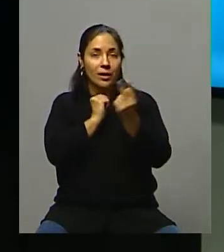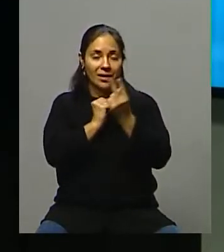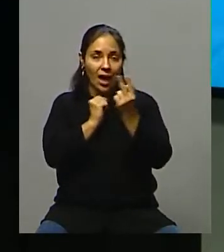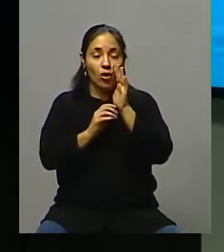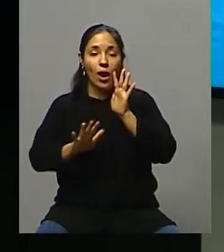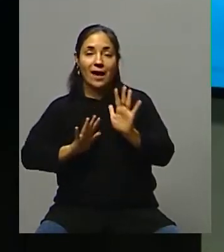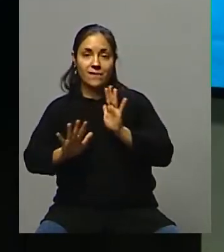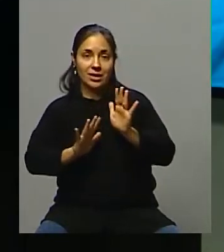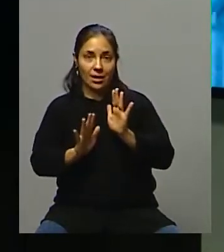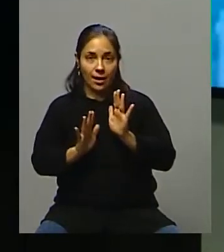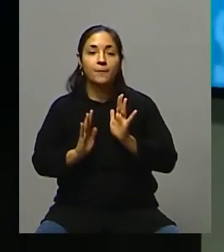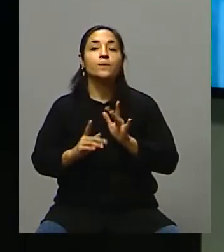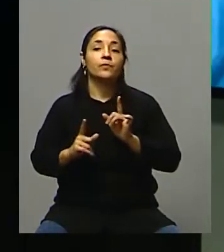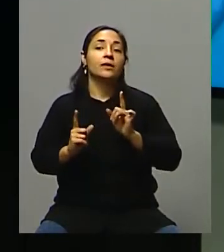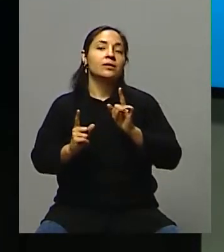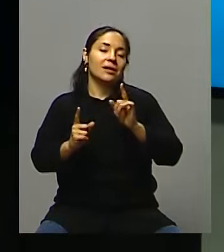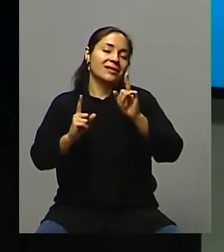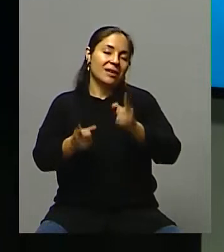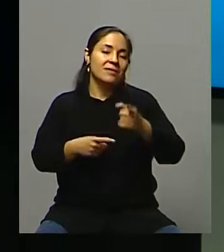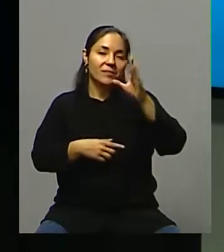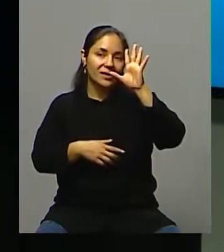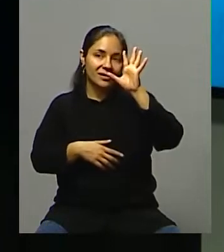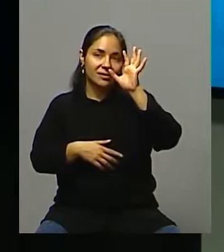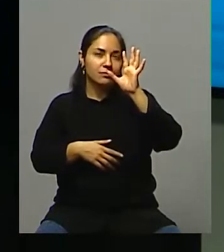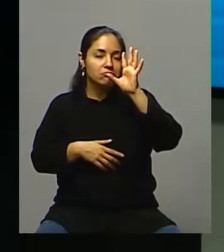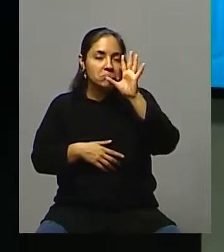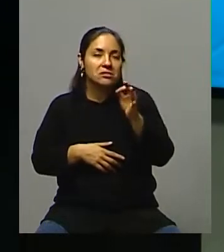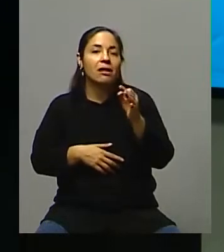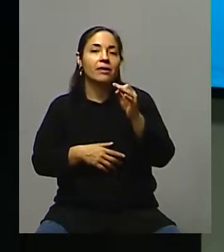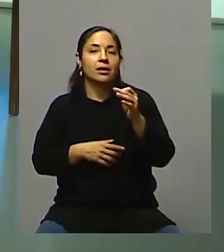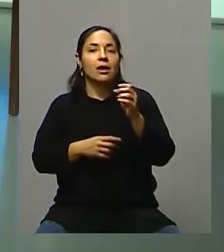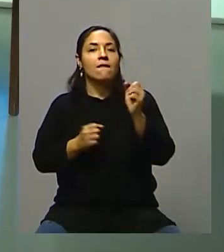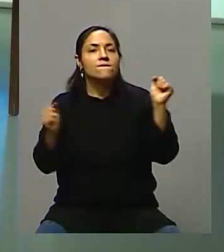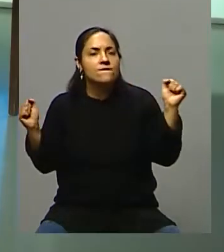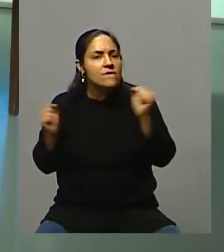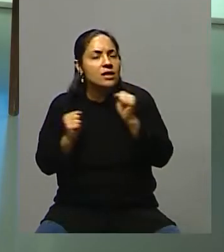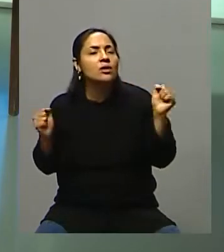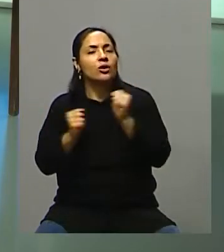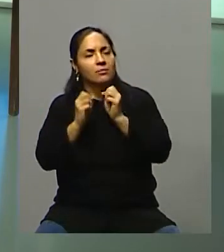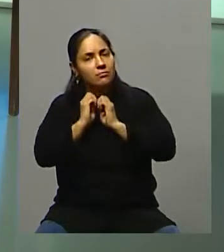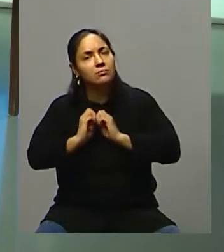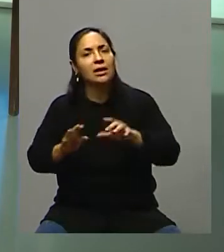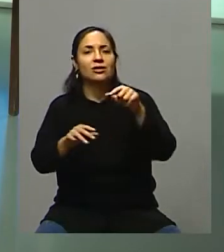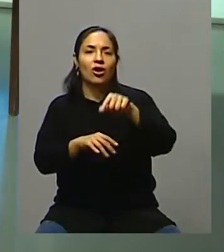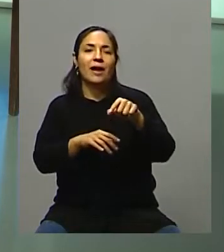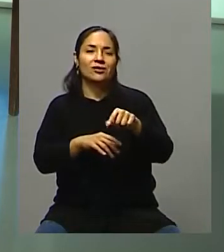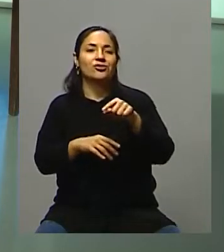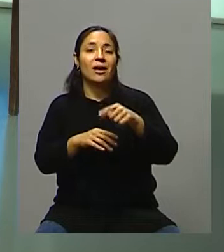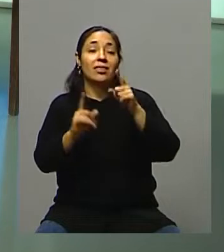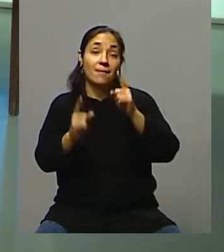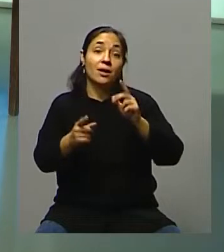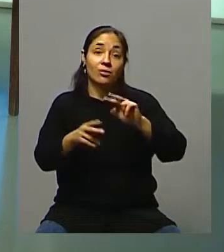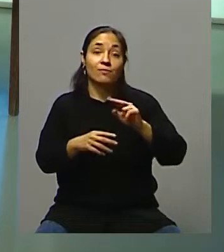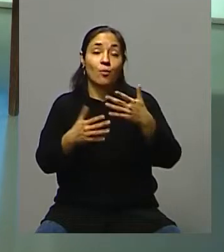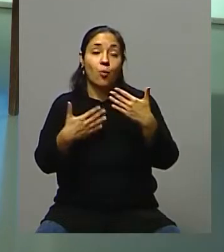porque obviamente, y sobre todo que tengamos en cuenta que estamos comenzando el frío, el invierno, que eso también de alguna manera puede llegar a